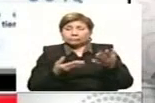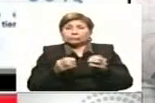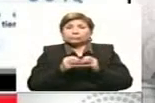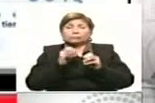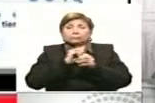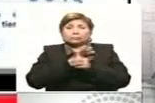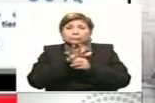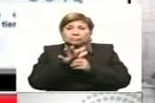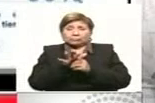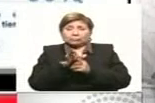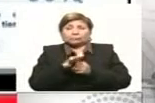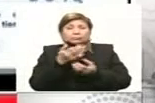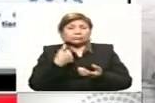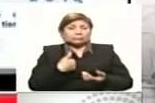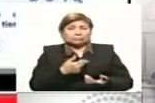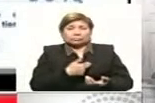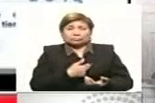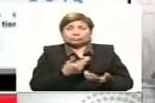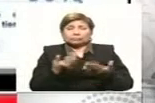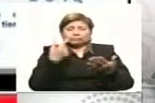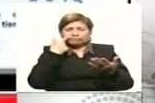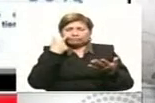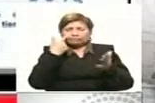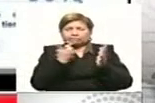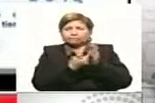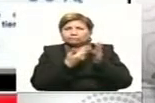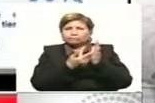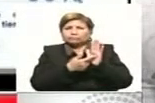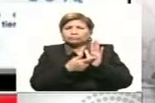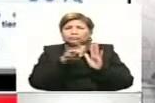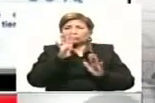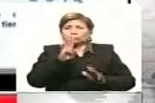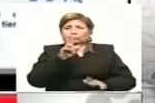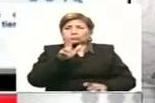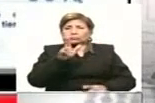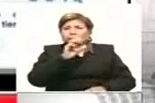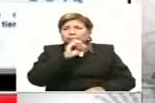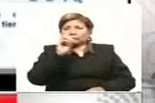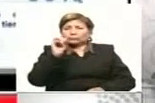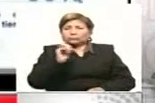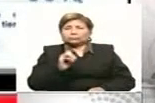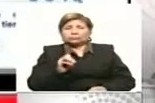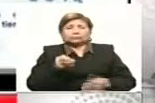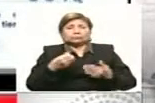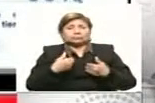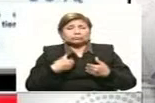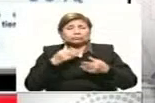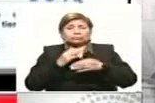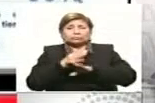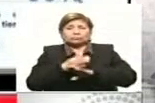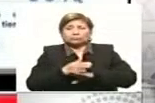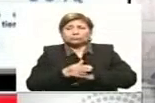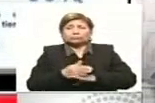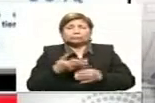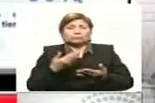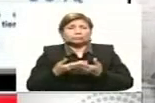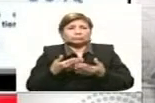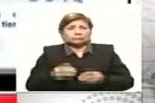pandemia. Nosotros hemos encontrado que casi el 43% de los pacientes que entraban a cuidados